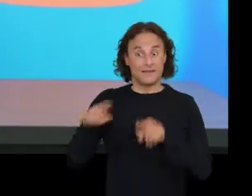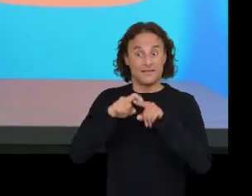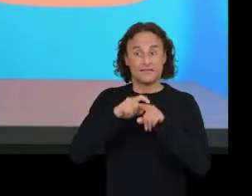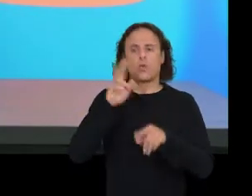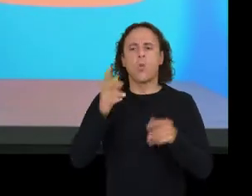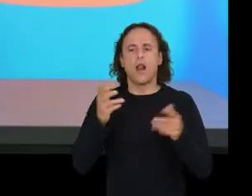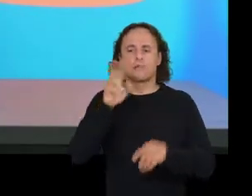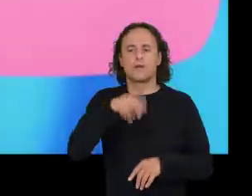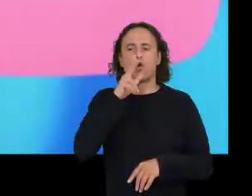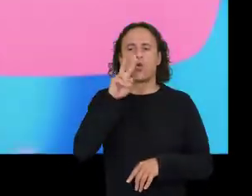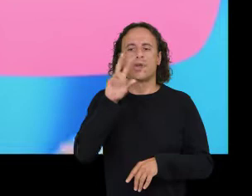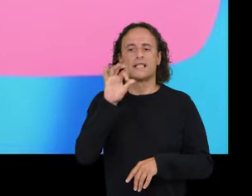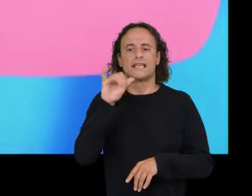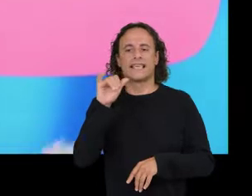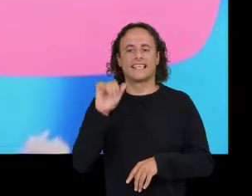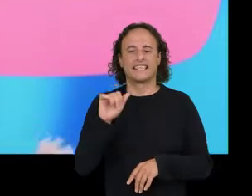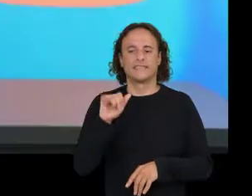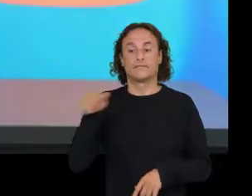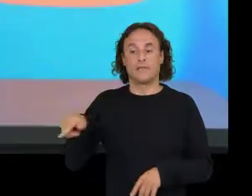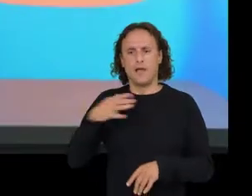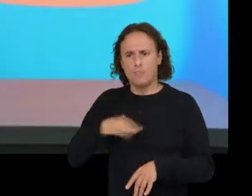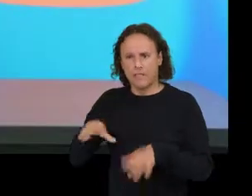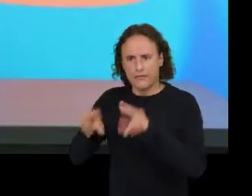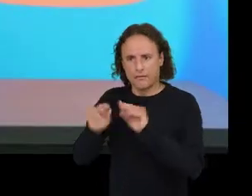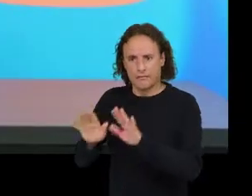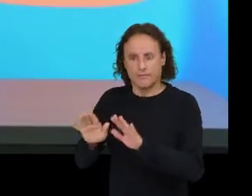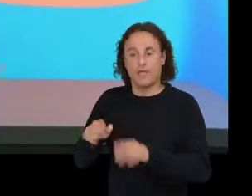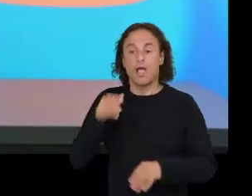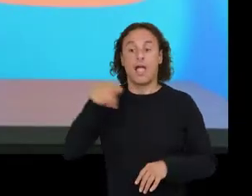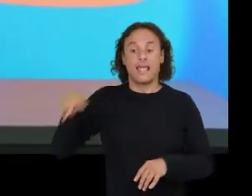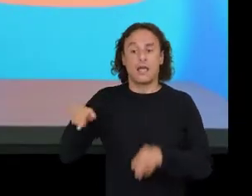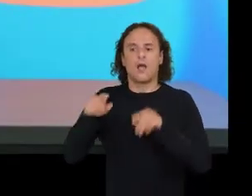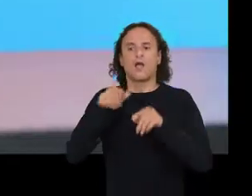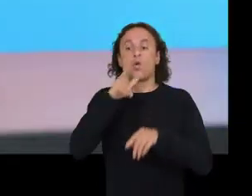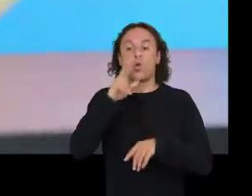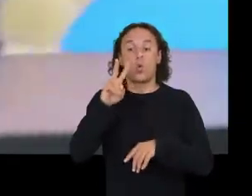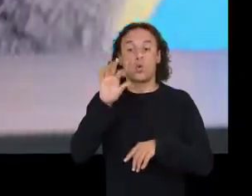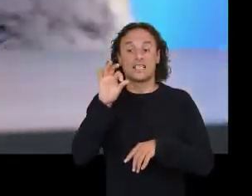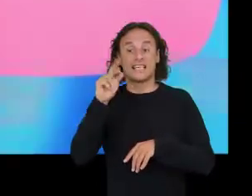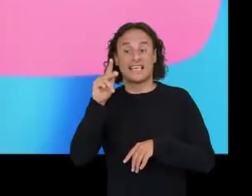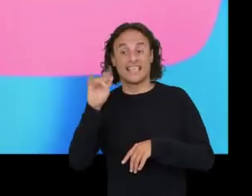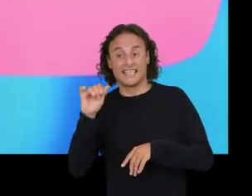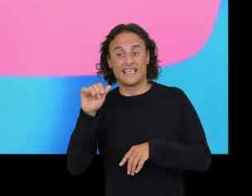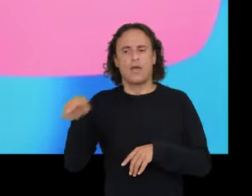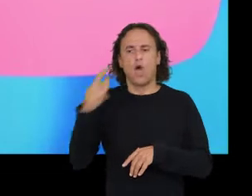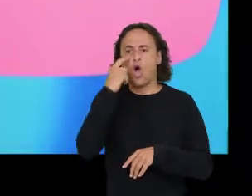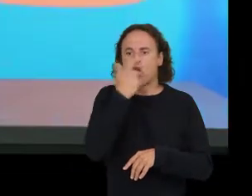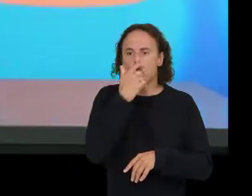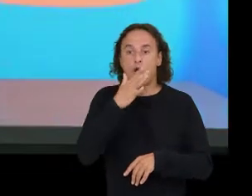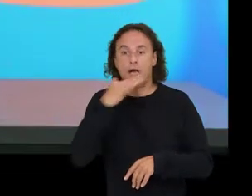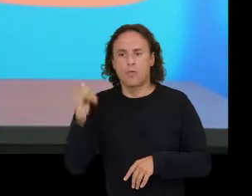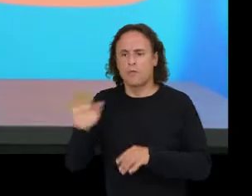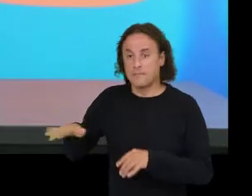husky siberiano. Chispa, ainda non rematei. É un can de raza husky siberiano cos ollos azuis. Xa está, xa rematei, xa podes falar. Chispa,